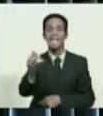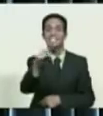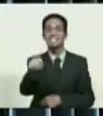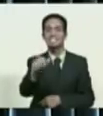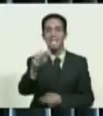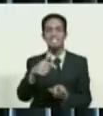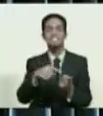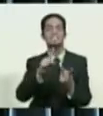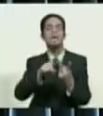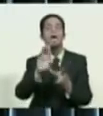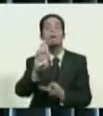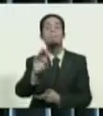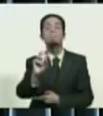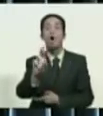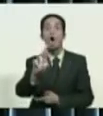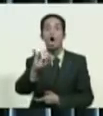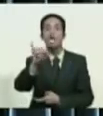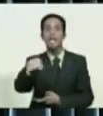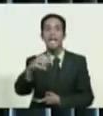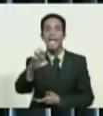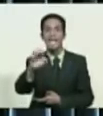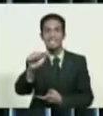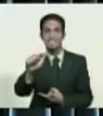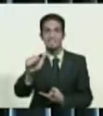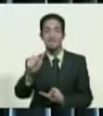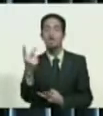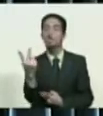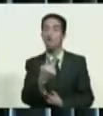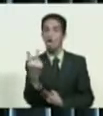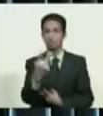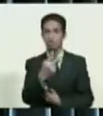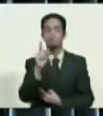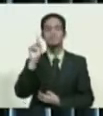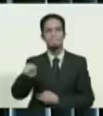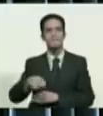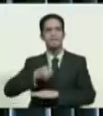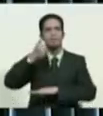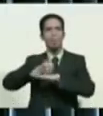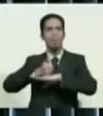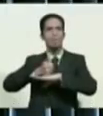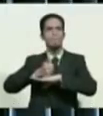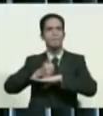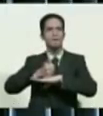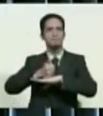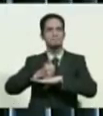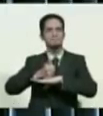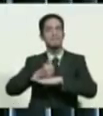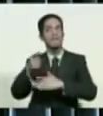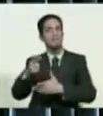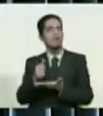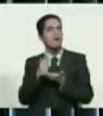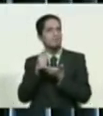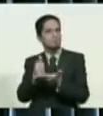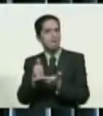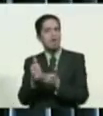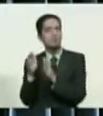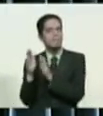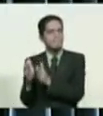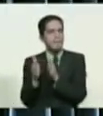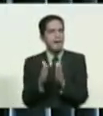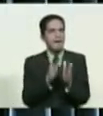Borges están directamente involucrados en la planificación